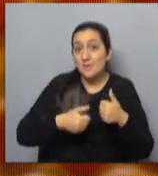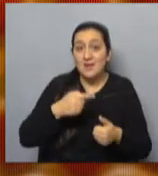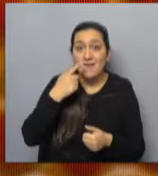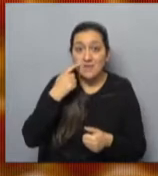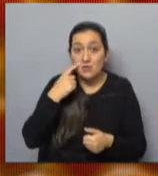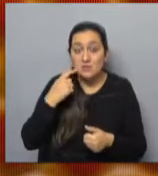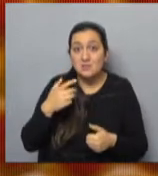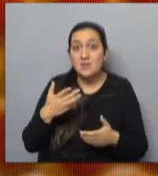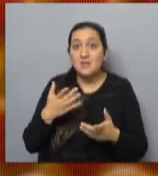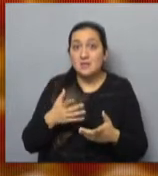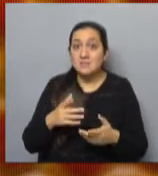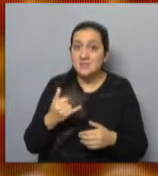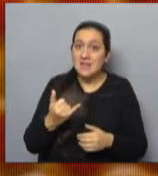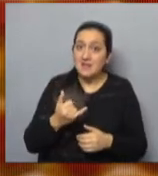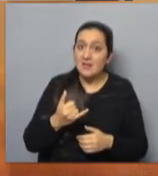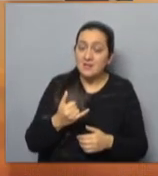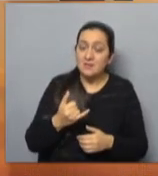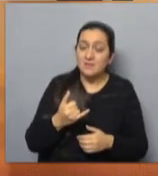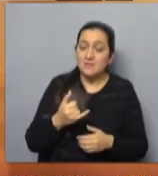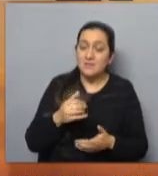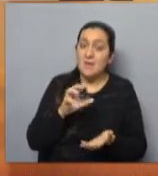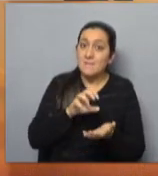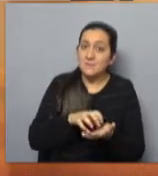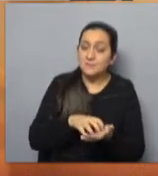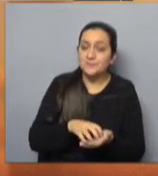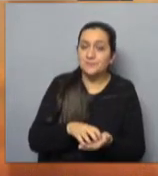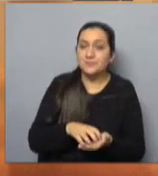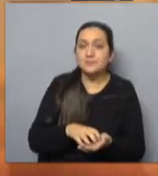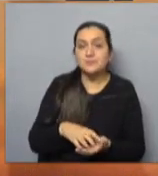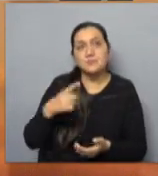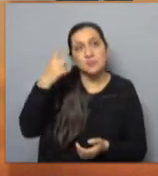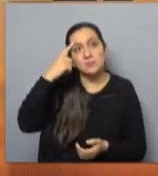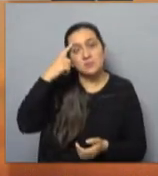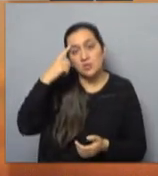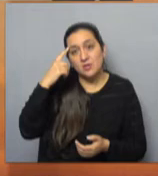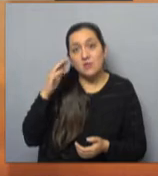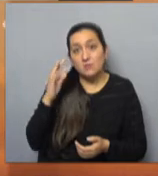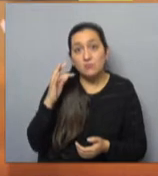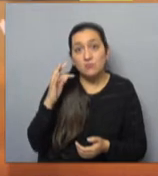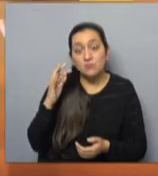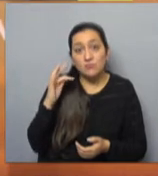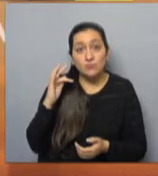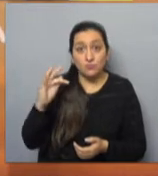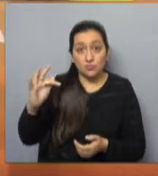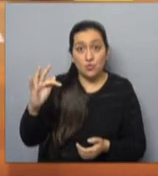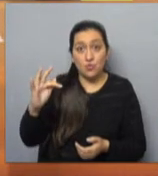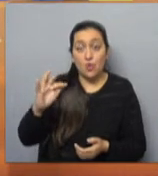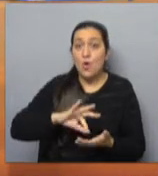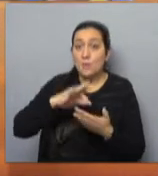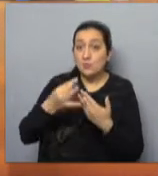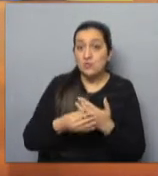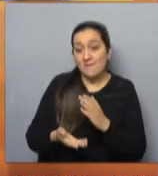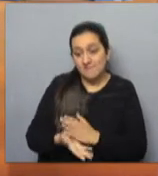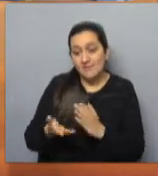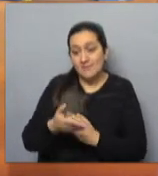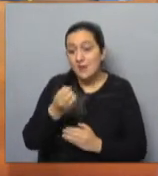empiece a ganar ese espacio verdad y yo creo que a lo largo de estos próximos años los proyectos van a tener el